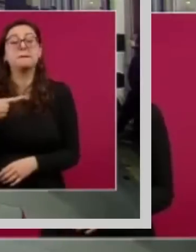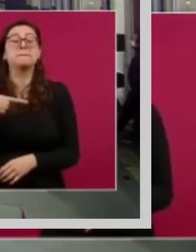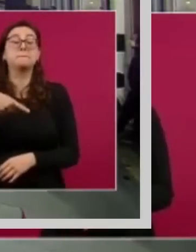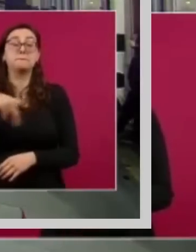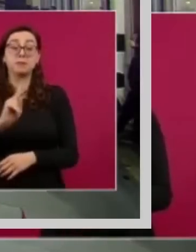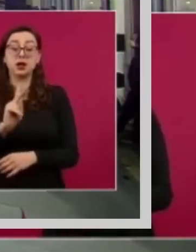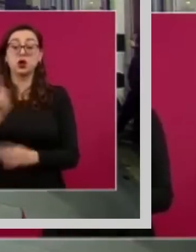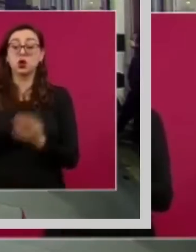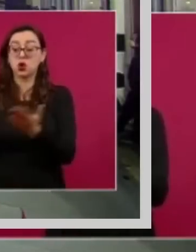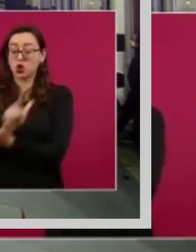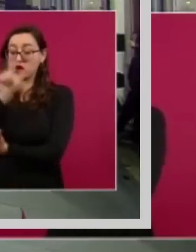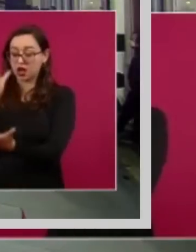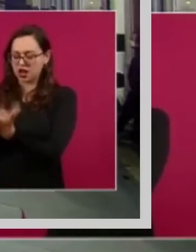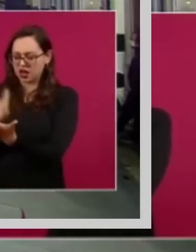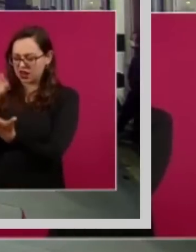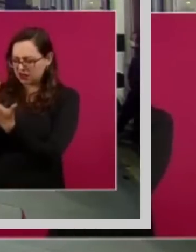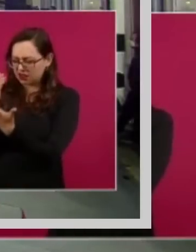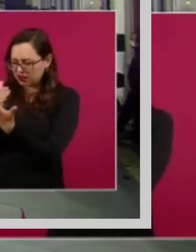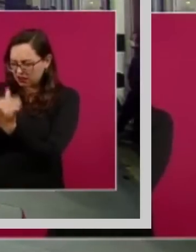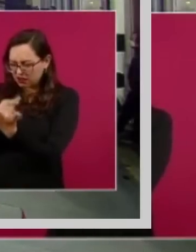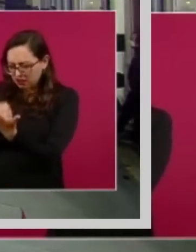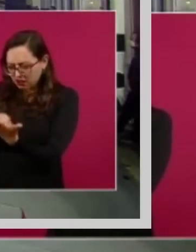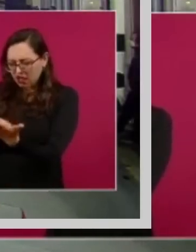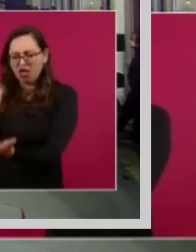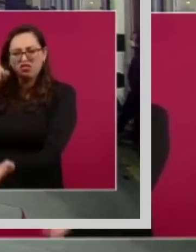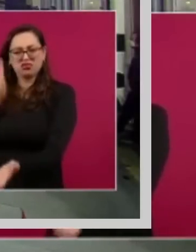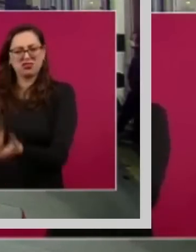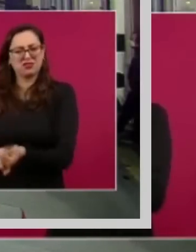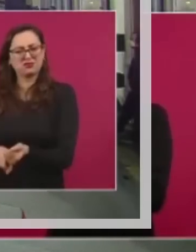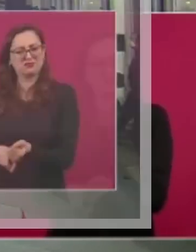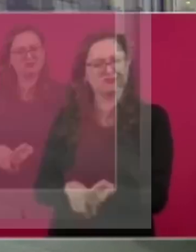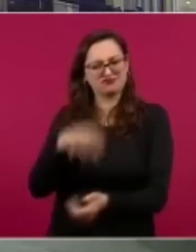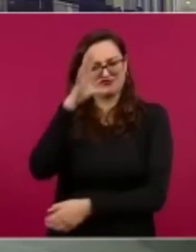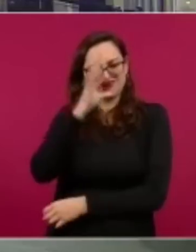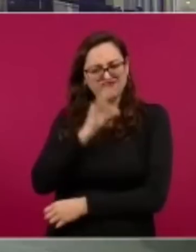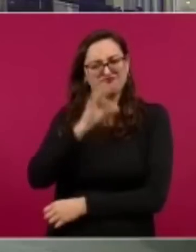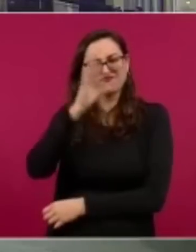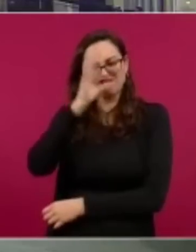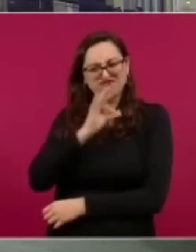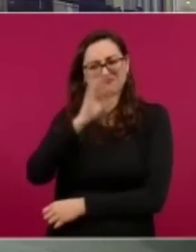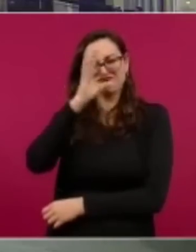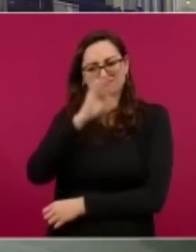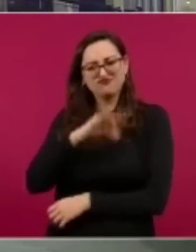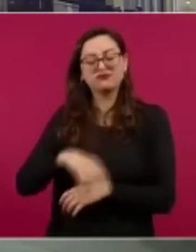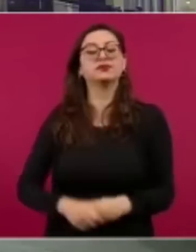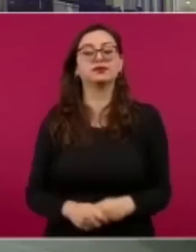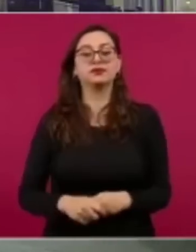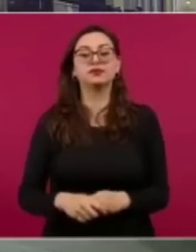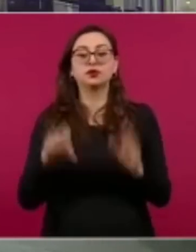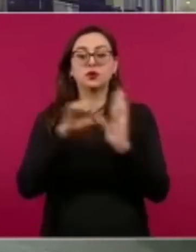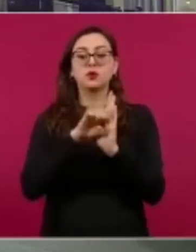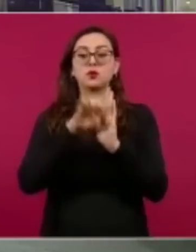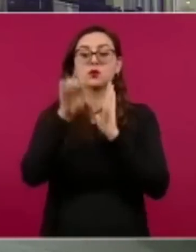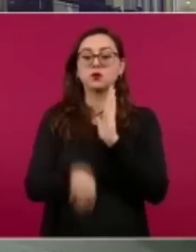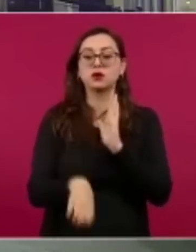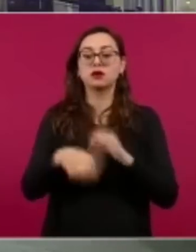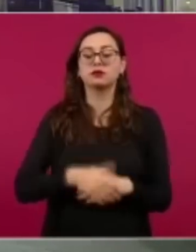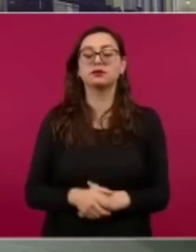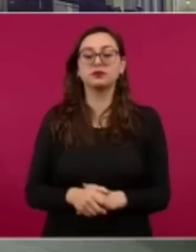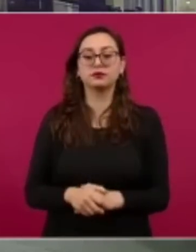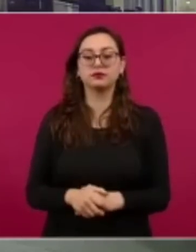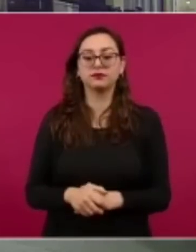reforma se introdujeron pues algunas trampas, al menos así parece. Se introdujo, por ejemplo, el que los partidos